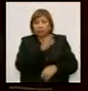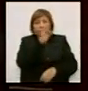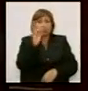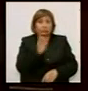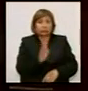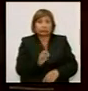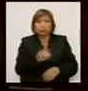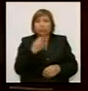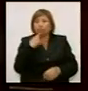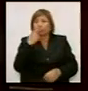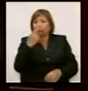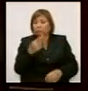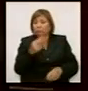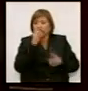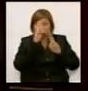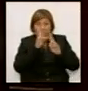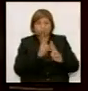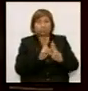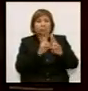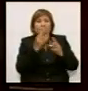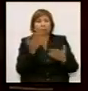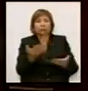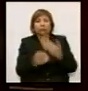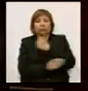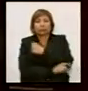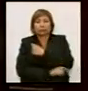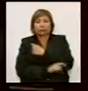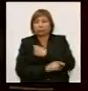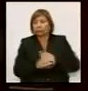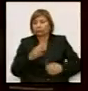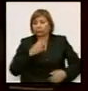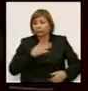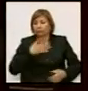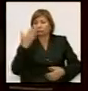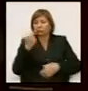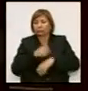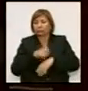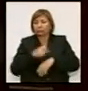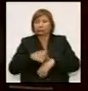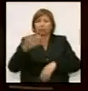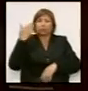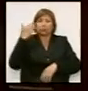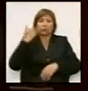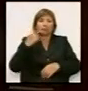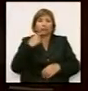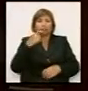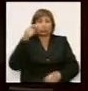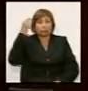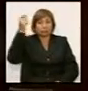nunca ha sido honrado por el país, ni aún en los tiempos en que Labra